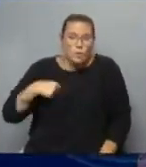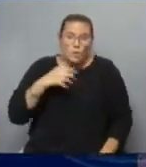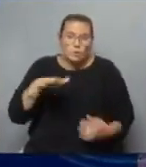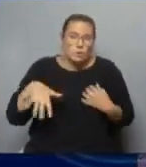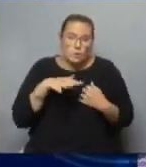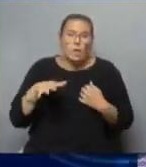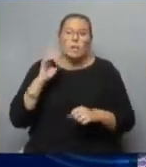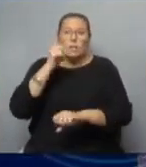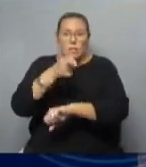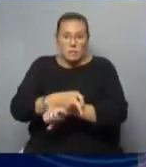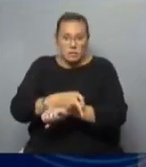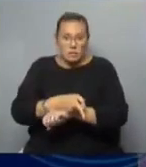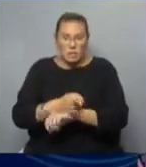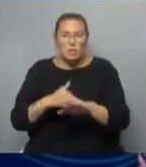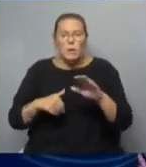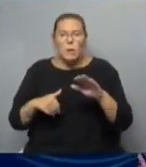tomás decisiones, sos